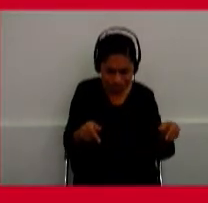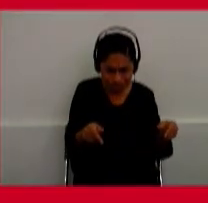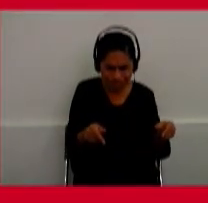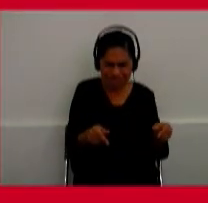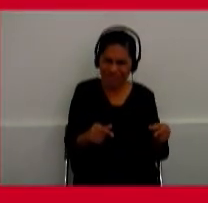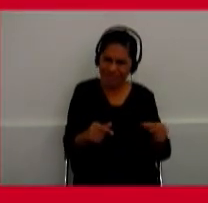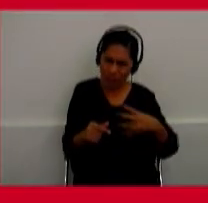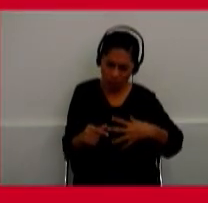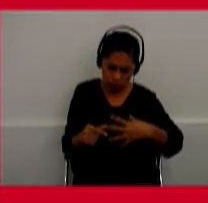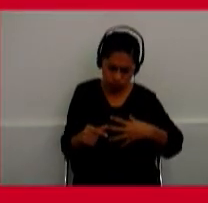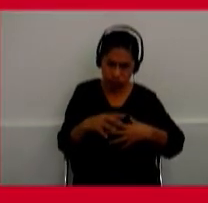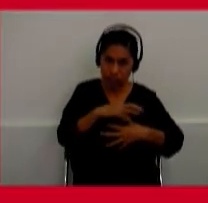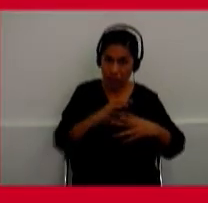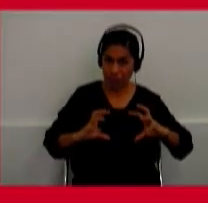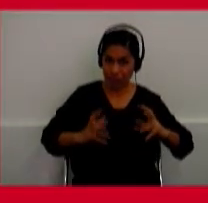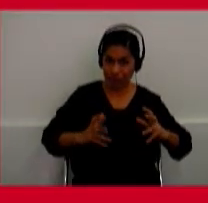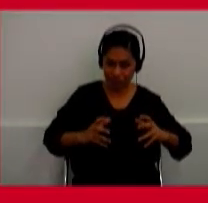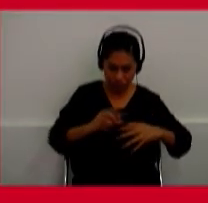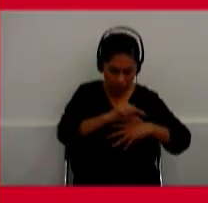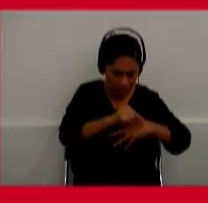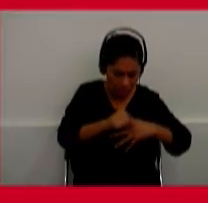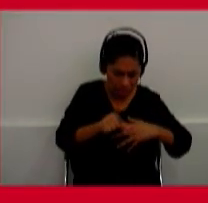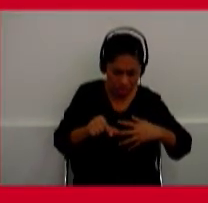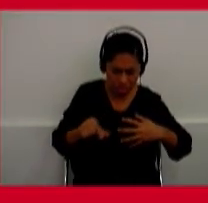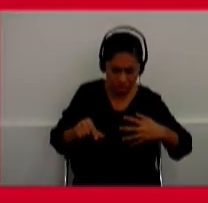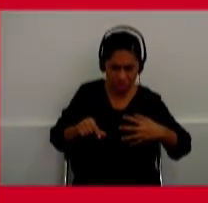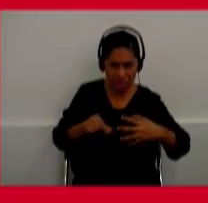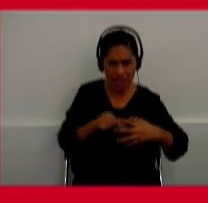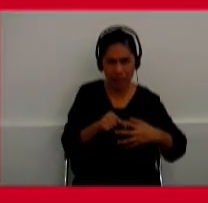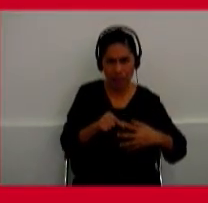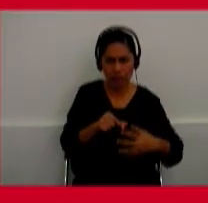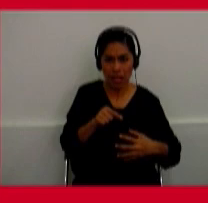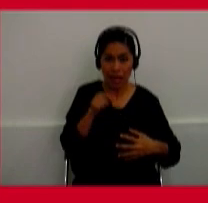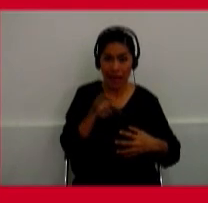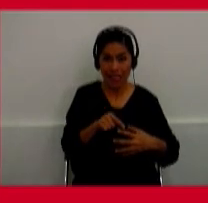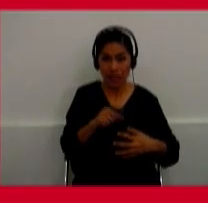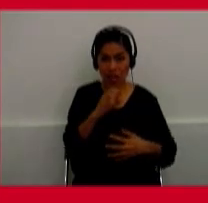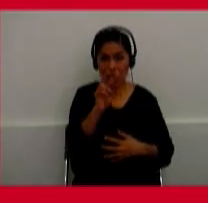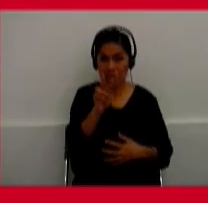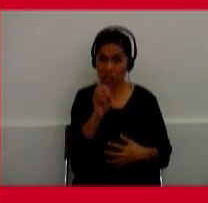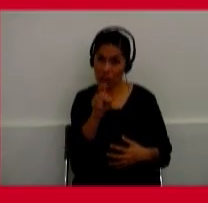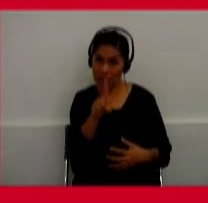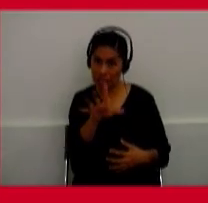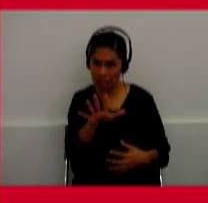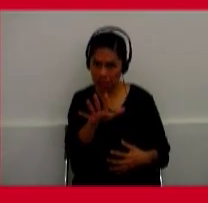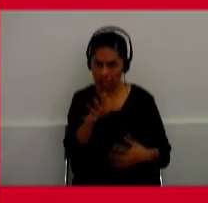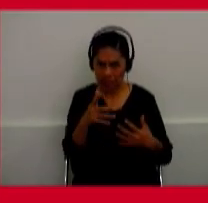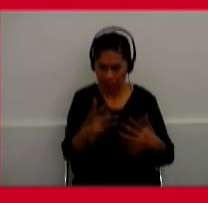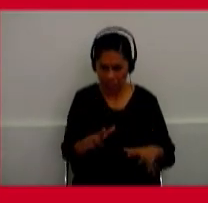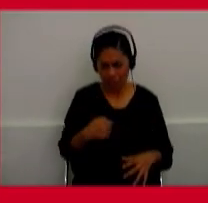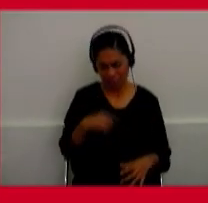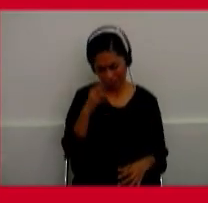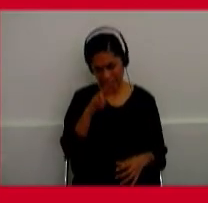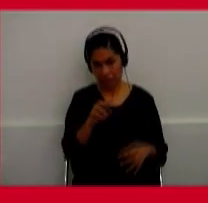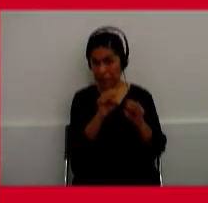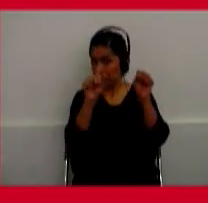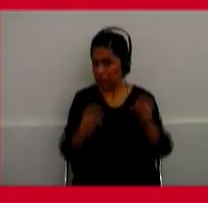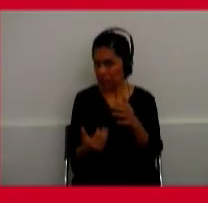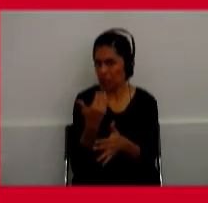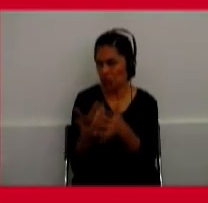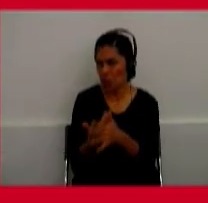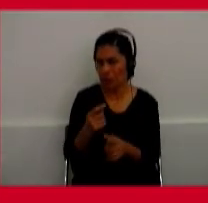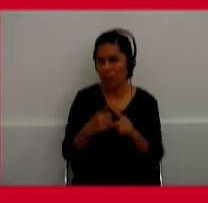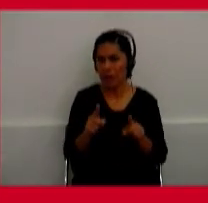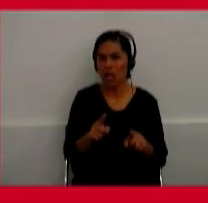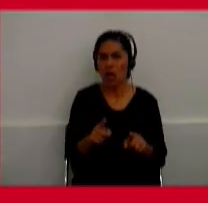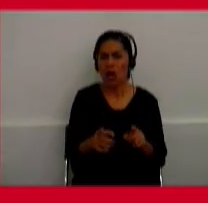lugar a determinar que el análisis que hizo en el 2015 ya no era válido, porque teníamos un nuevo sistema, ¿no? El sistema de lubricación había